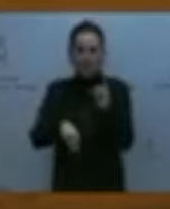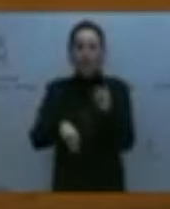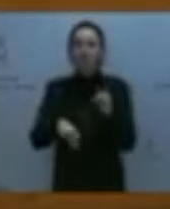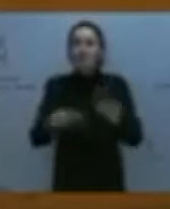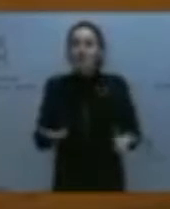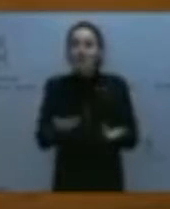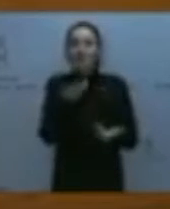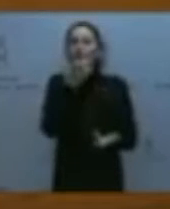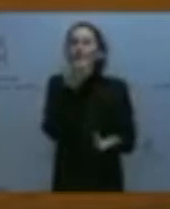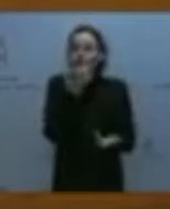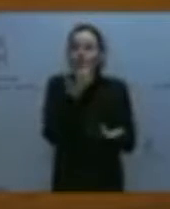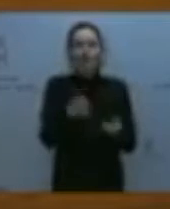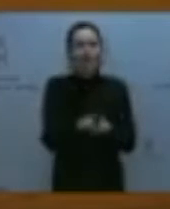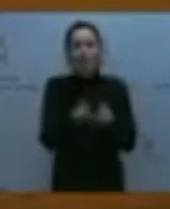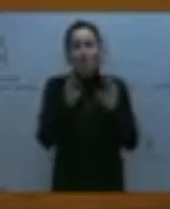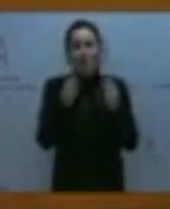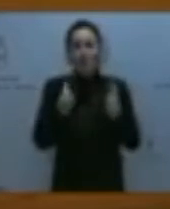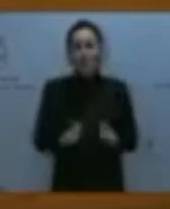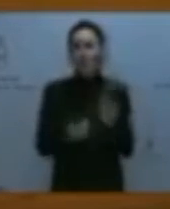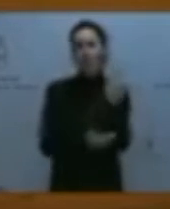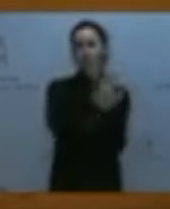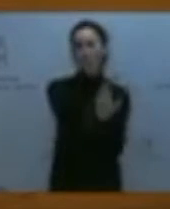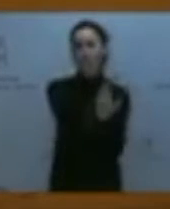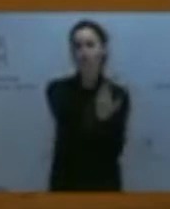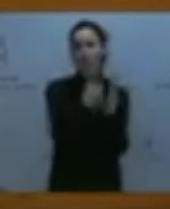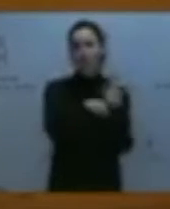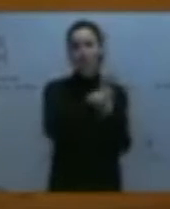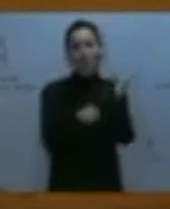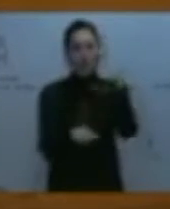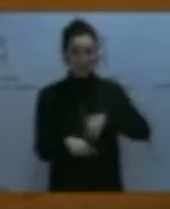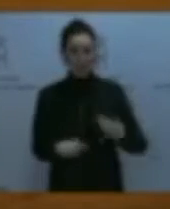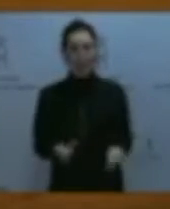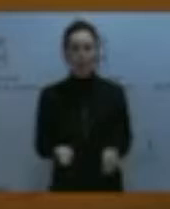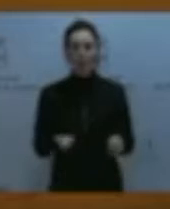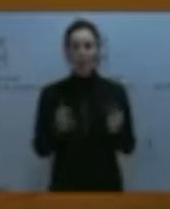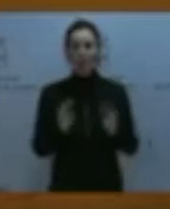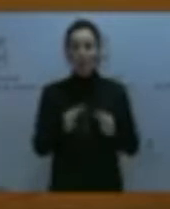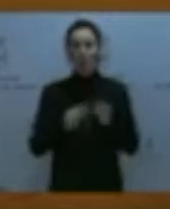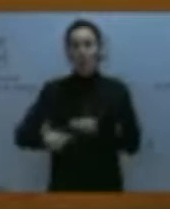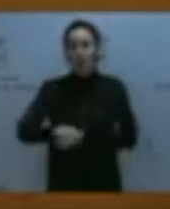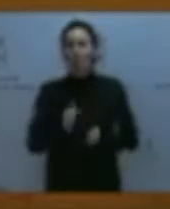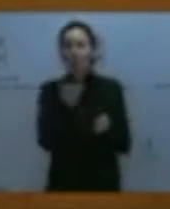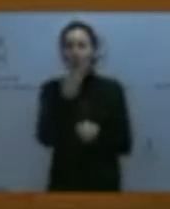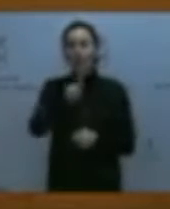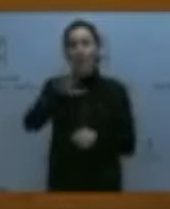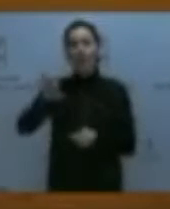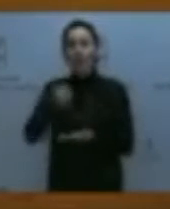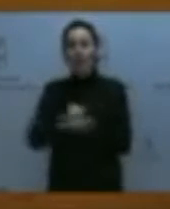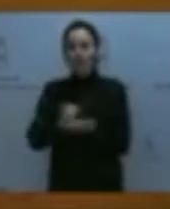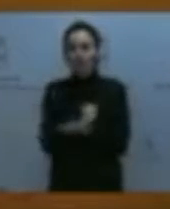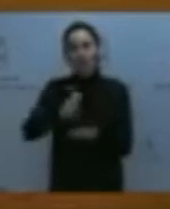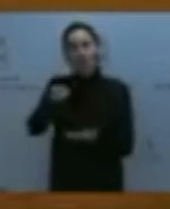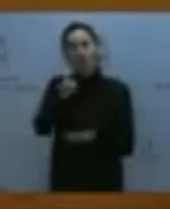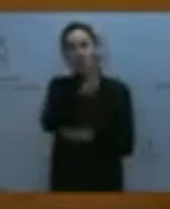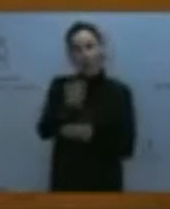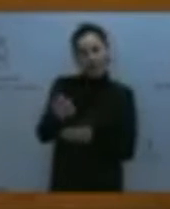ejemplo, Lastres no se encuentra dentro de la Federación de Cofradías. Por otra parte, hay cofradías que tienen 150 asociados, otras tienen